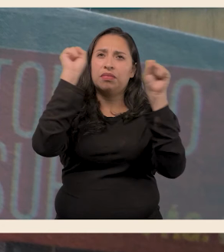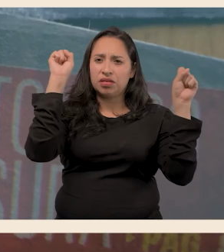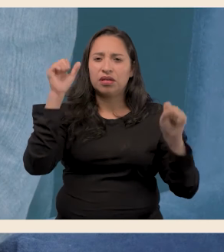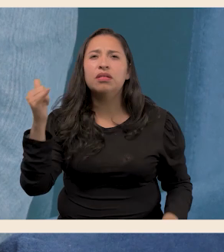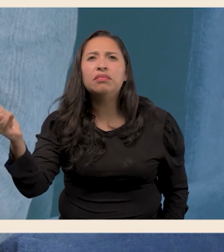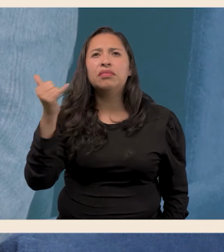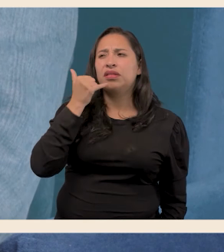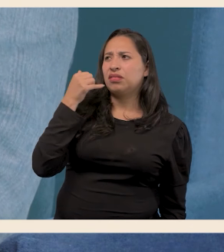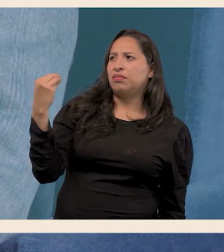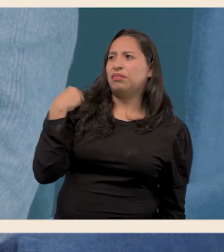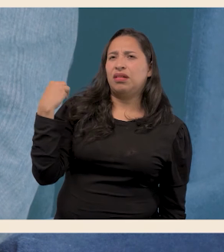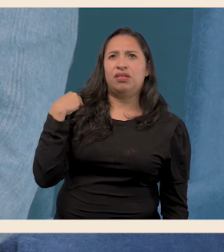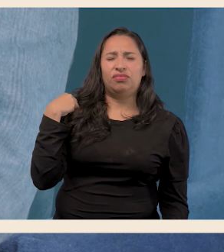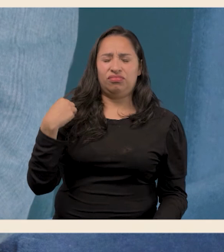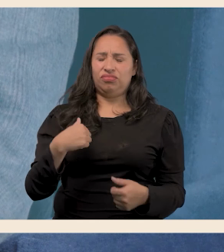notificándome